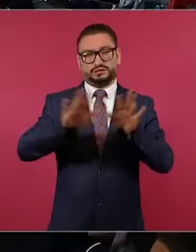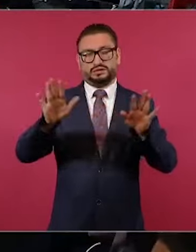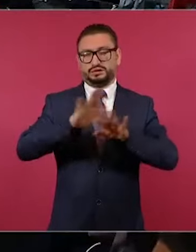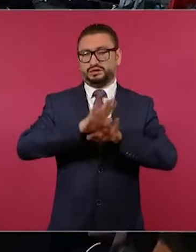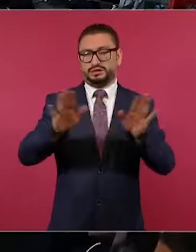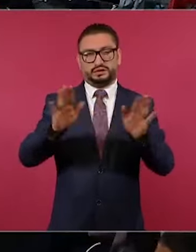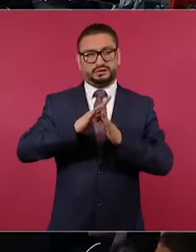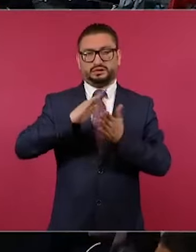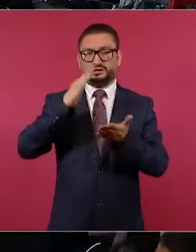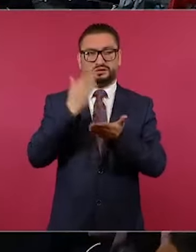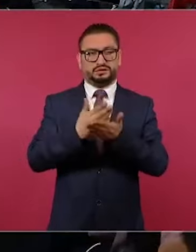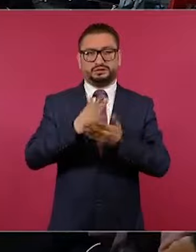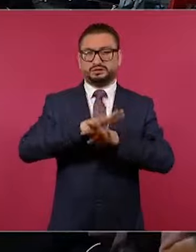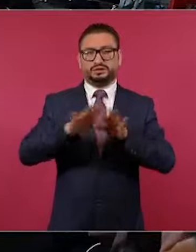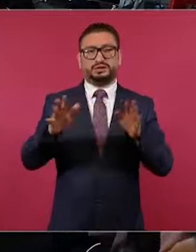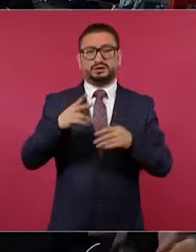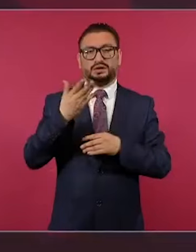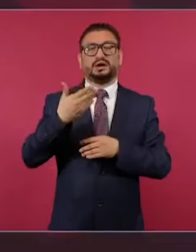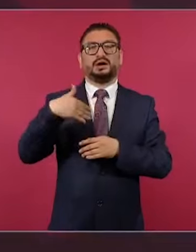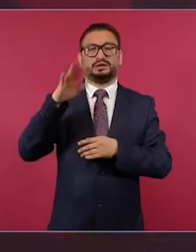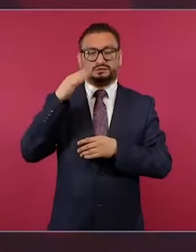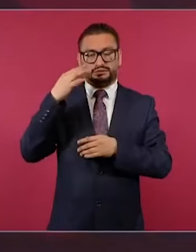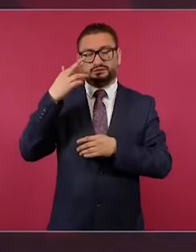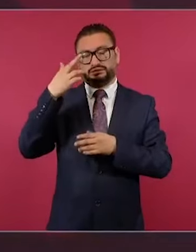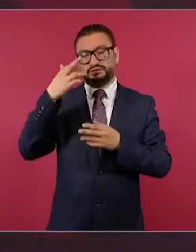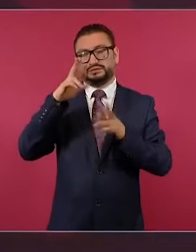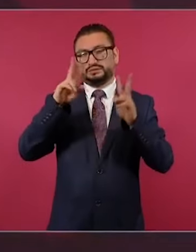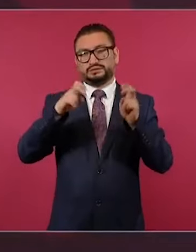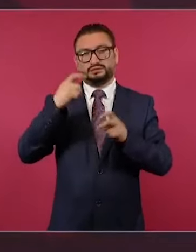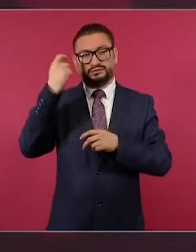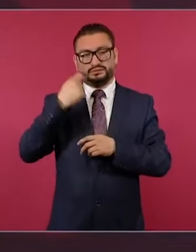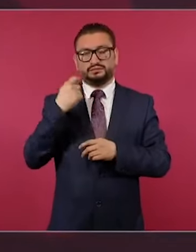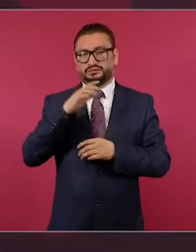Es que eso ya se terminó, era parte de las pensiones.